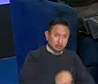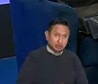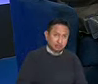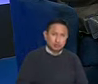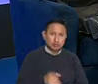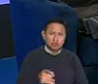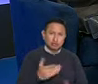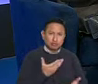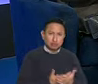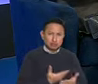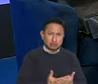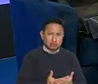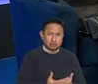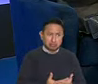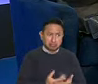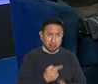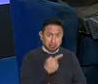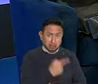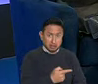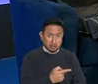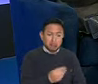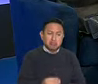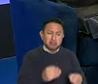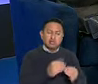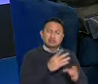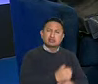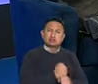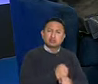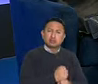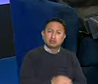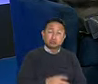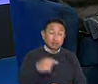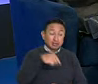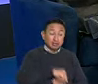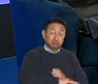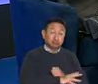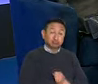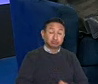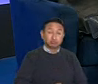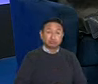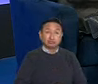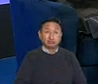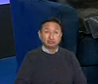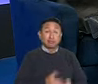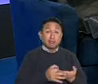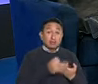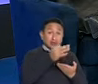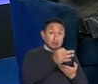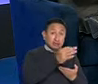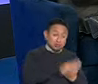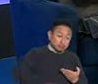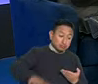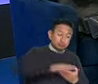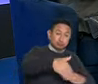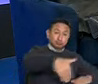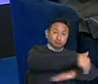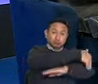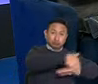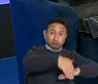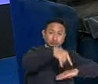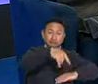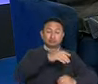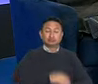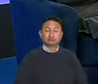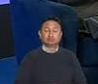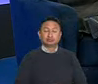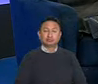planteado usted algo de esto? ¿Cómo va a dar un poco más de seguridad para evitar tanto robo que tenemos en la ruralidad, en las vías, sobre todo en nuestra